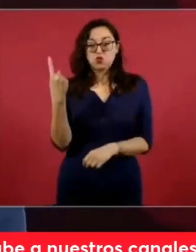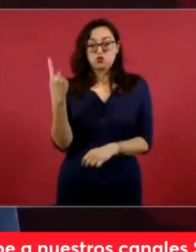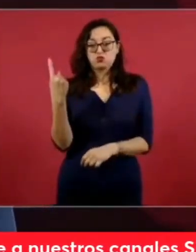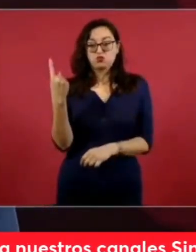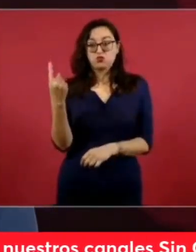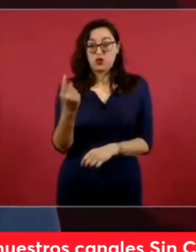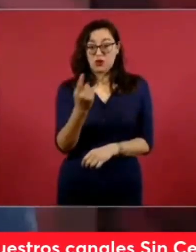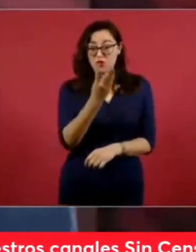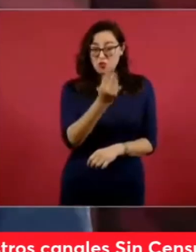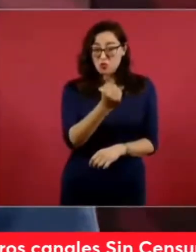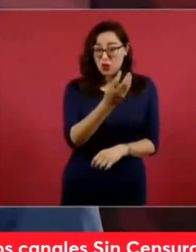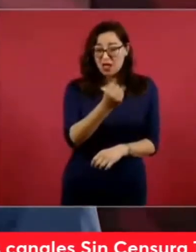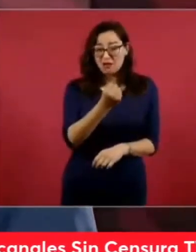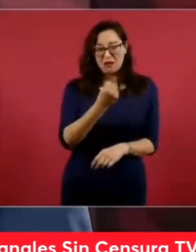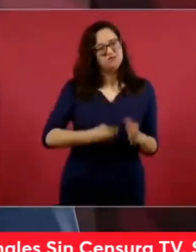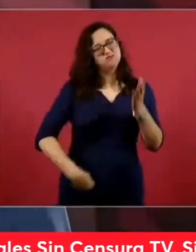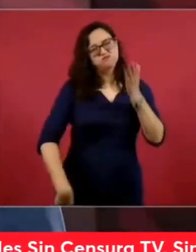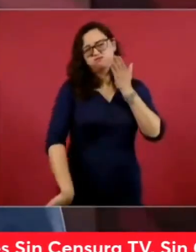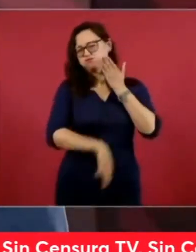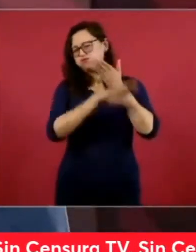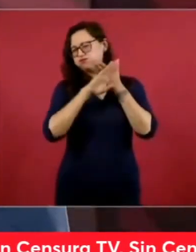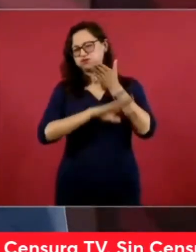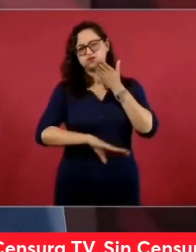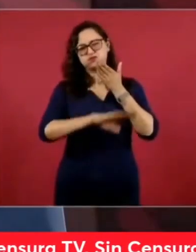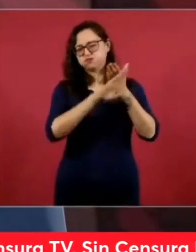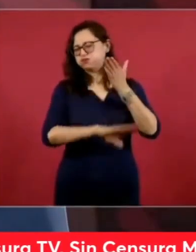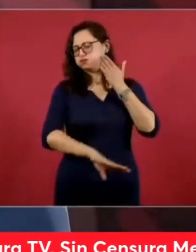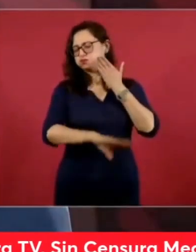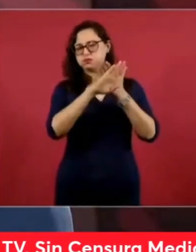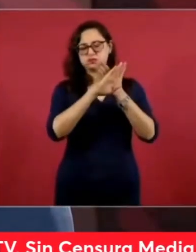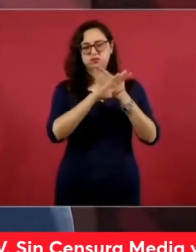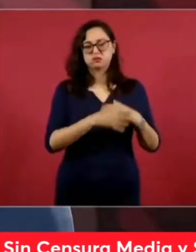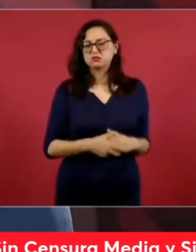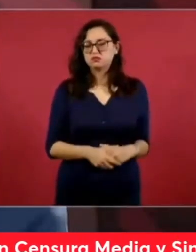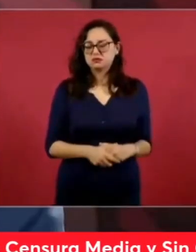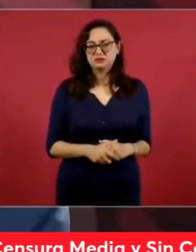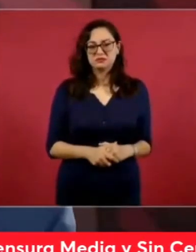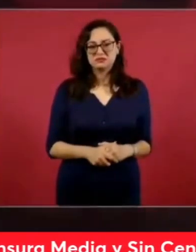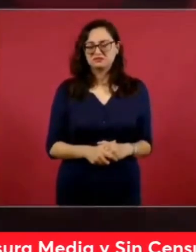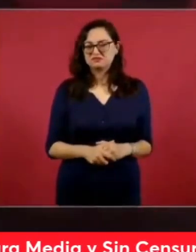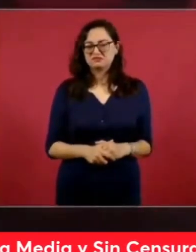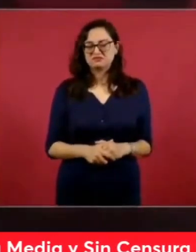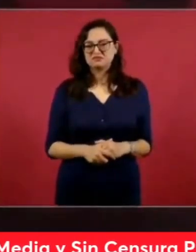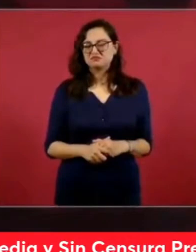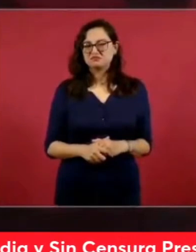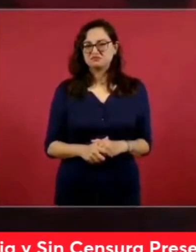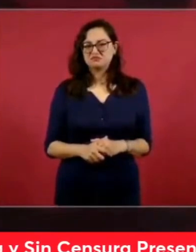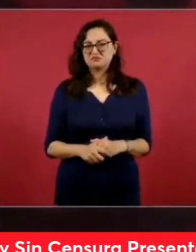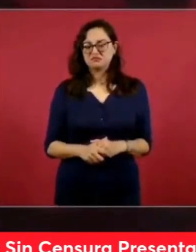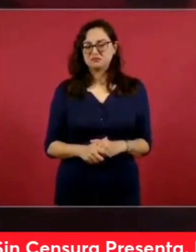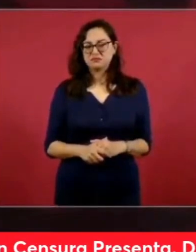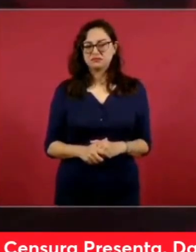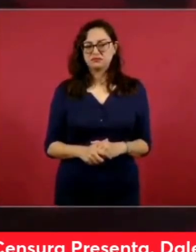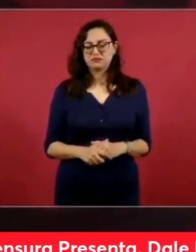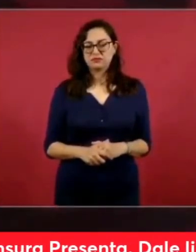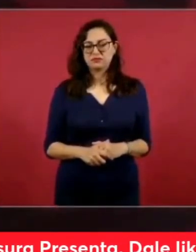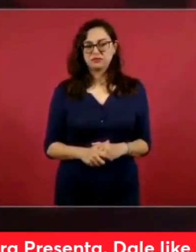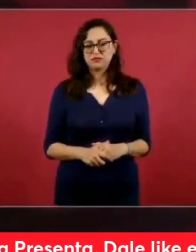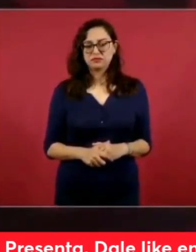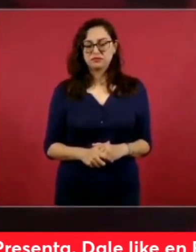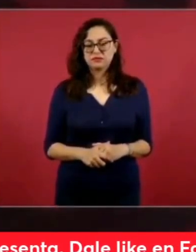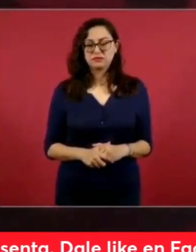profesionales, conductores de radio, de televisión, igual, pocos,